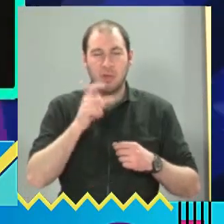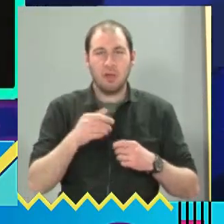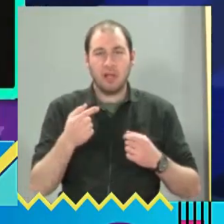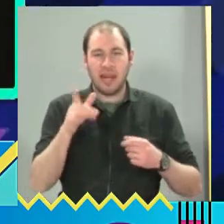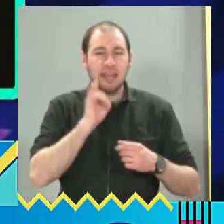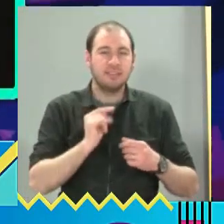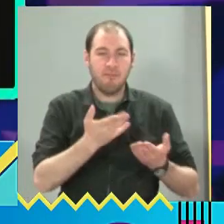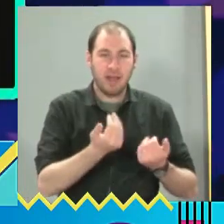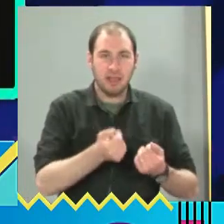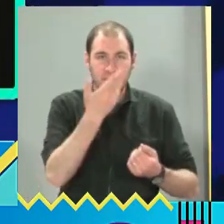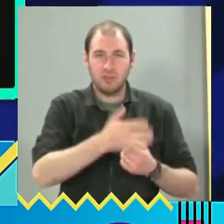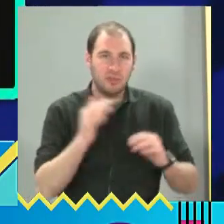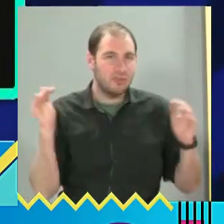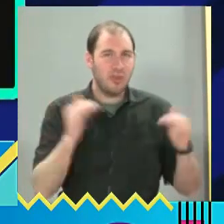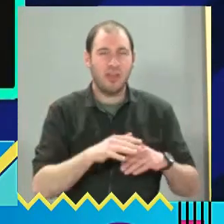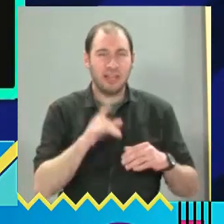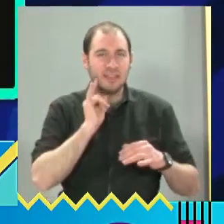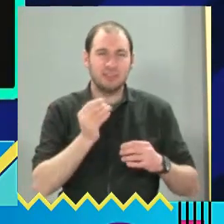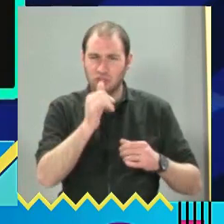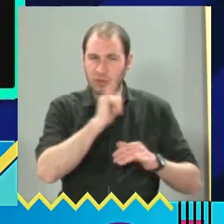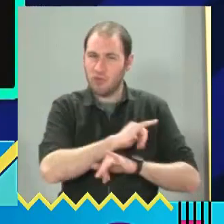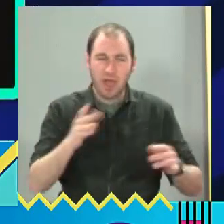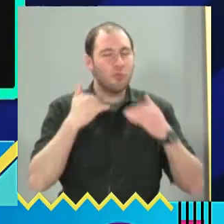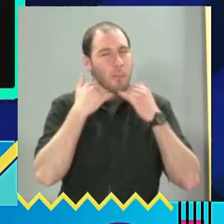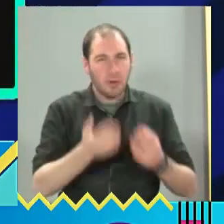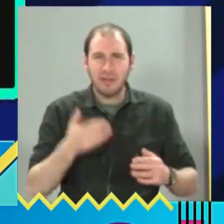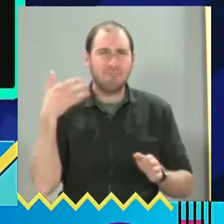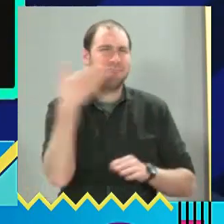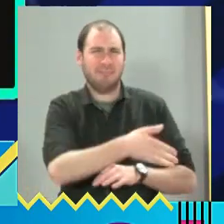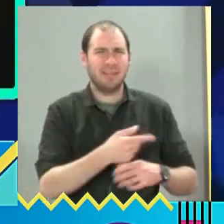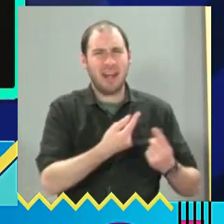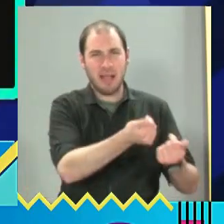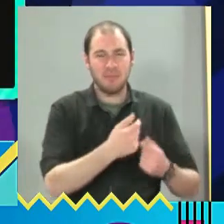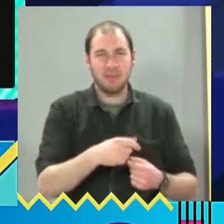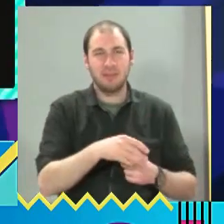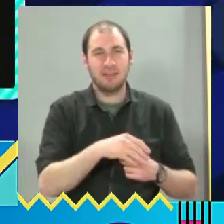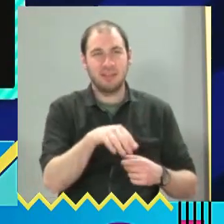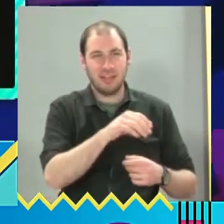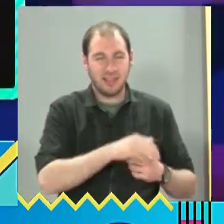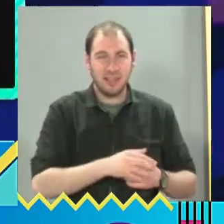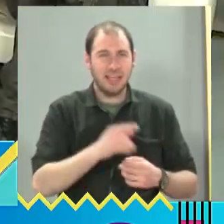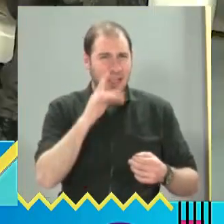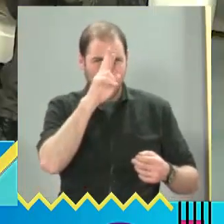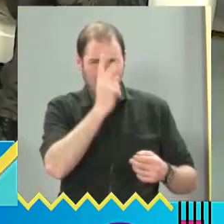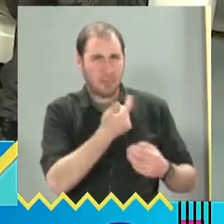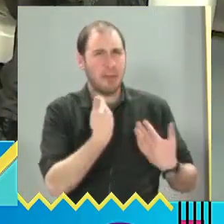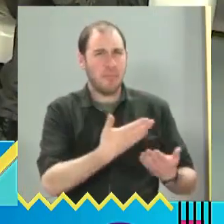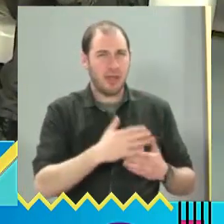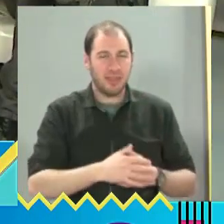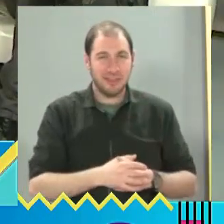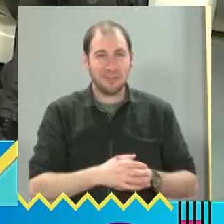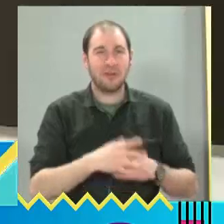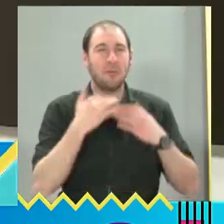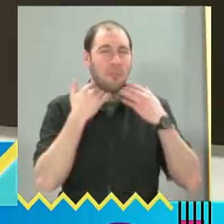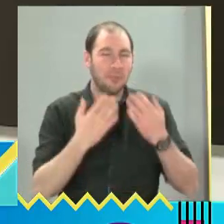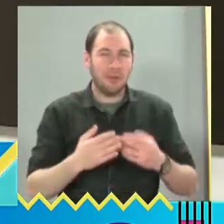faltaba la leche. Todo el mundo, aunque no tome leche, sale corriendo a echar aceite. ¿Y se puede cambiar ese paradigma? Digo, más allá del